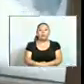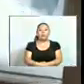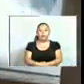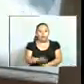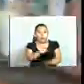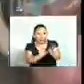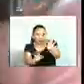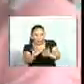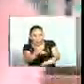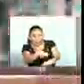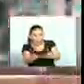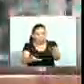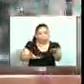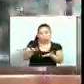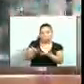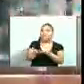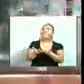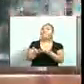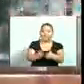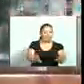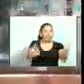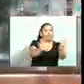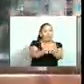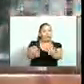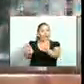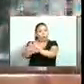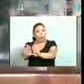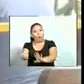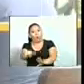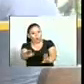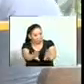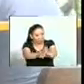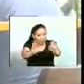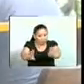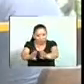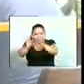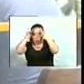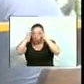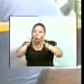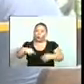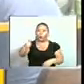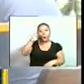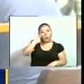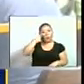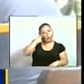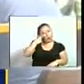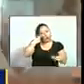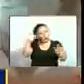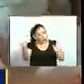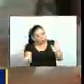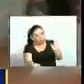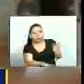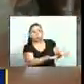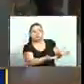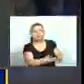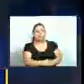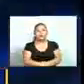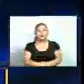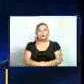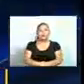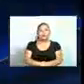Algunos comercios van a continuar cerrados y quienes se decidieron a abrir incrementaron las medidas sanitarias para recibir a sus clientes.